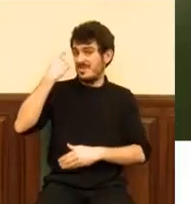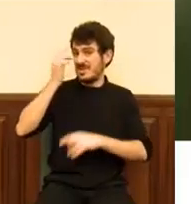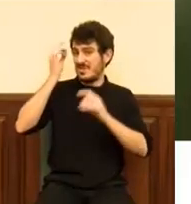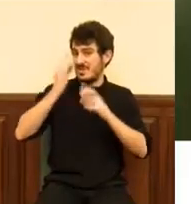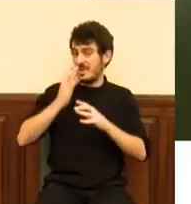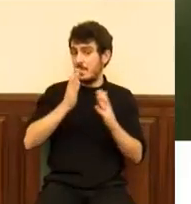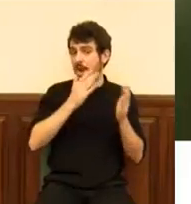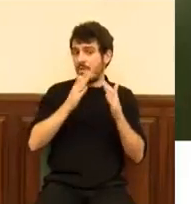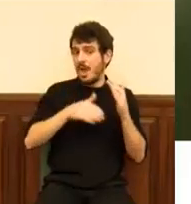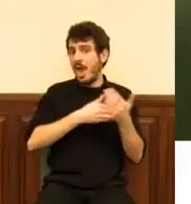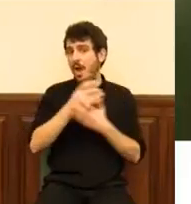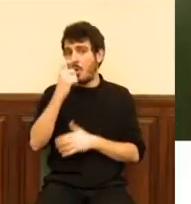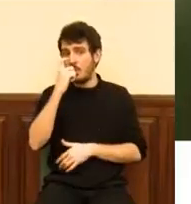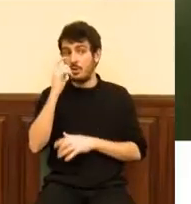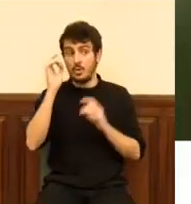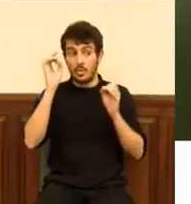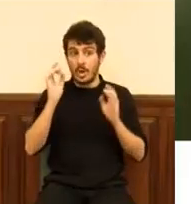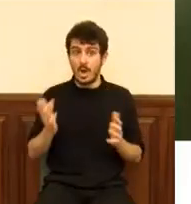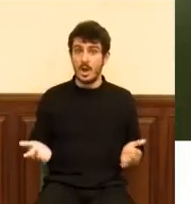a junio.